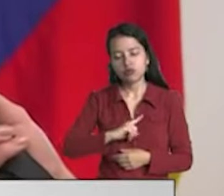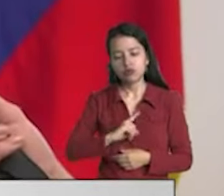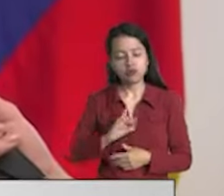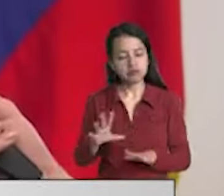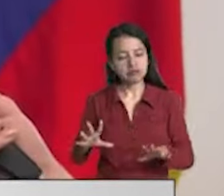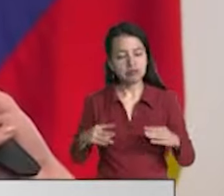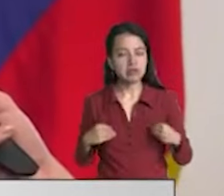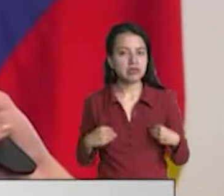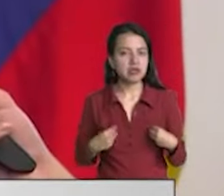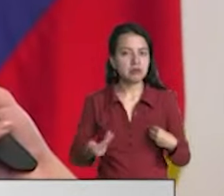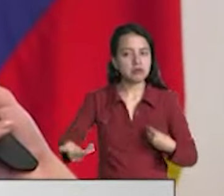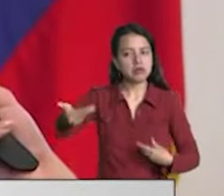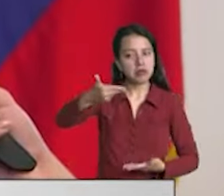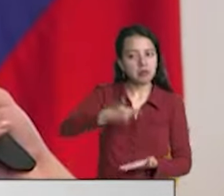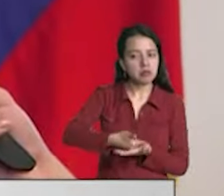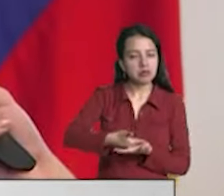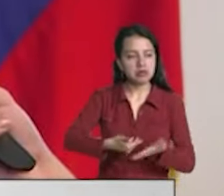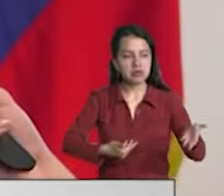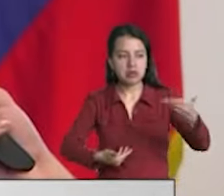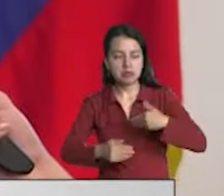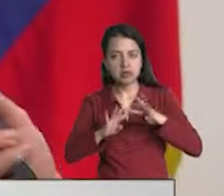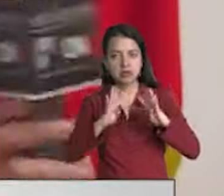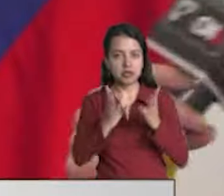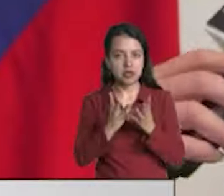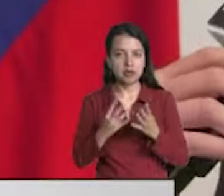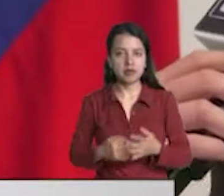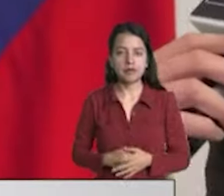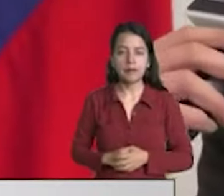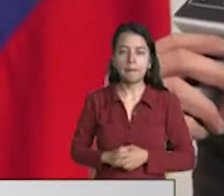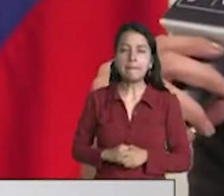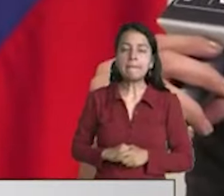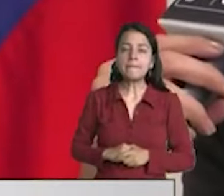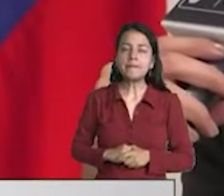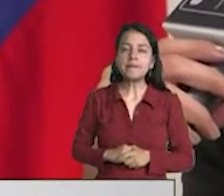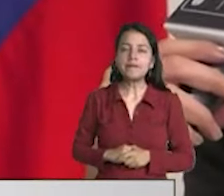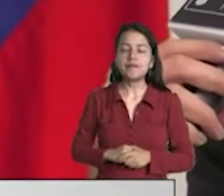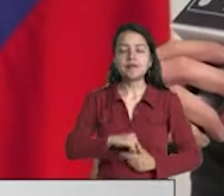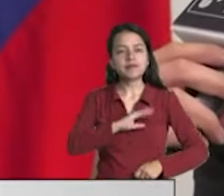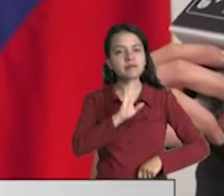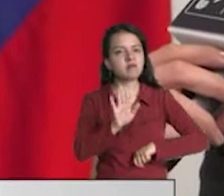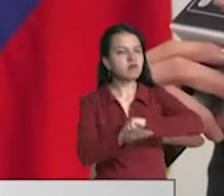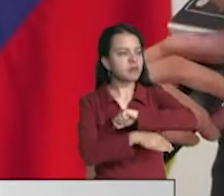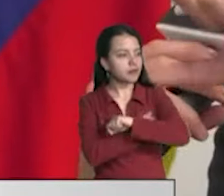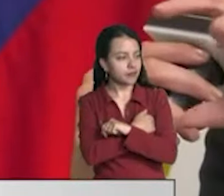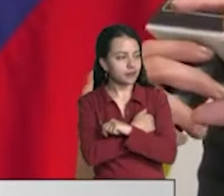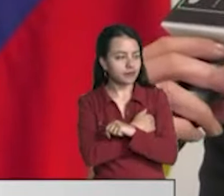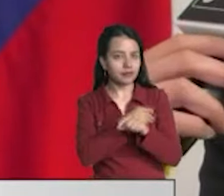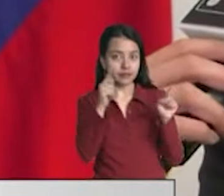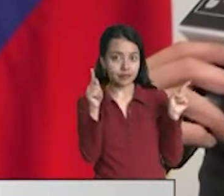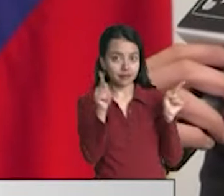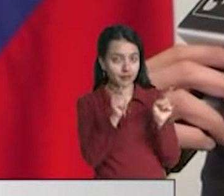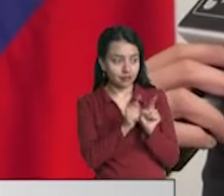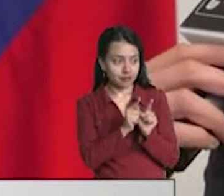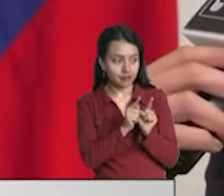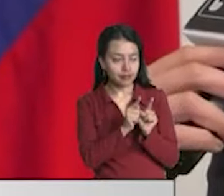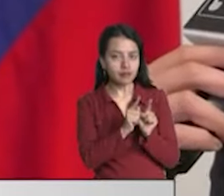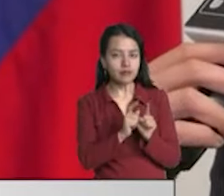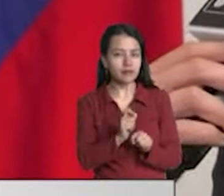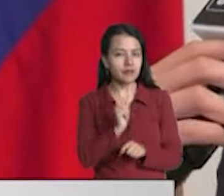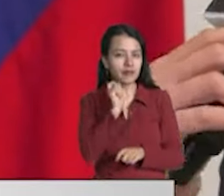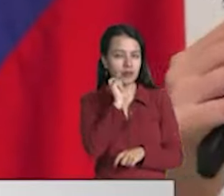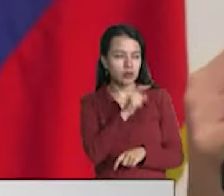también la propuesta que hicieron los senadores y senadoras. Ministra, vamos a ir sintetizando un poco las preguntas.